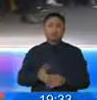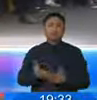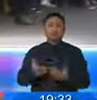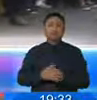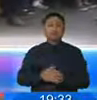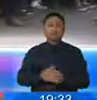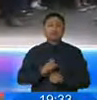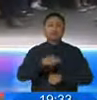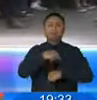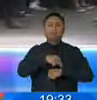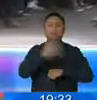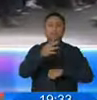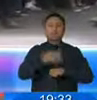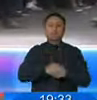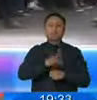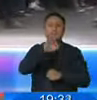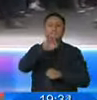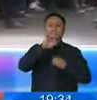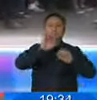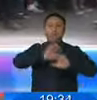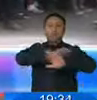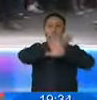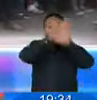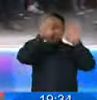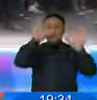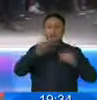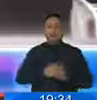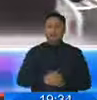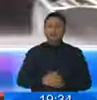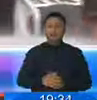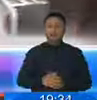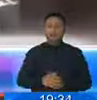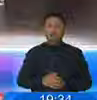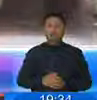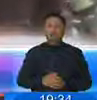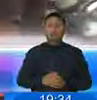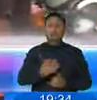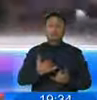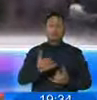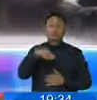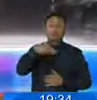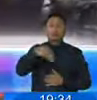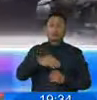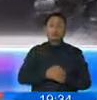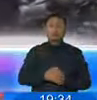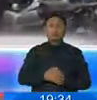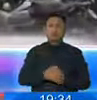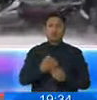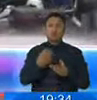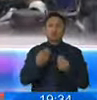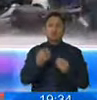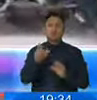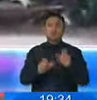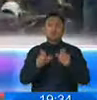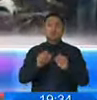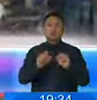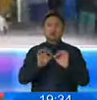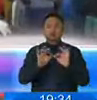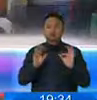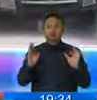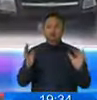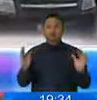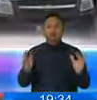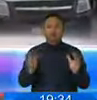ocurrió aproximadamente a las 8 de la mañana con 30 minutos de este día miércoles. Gran cantidad de personas se aglomeraron en la